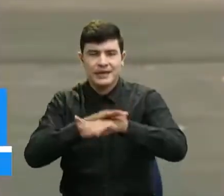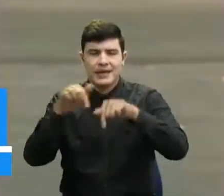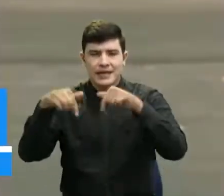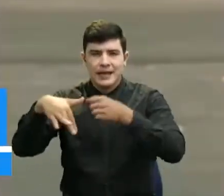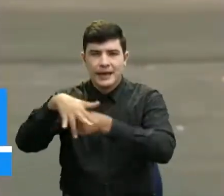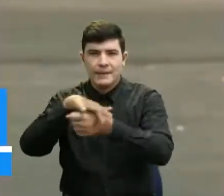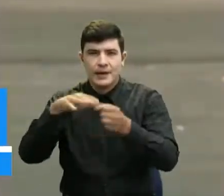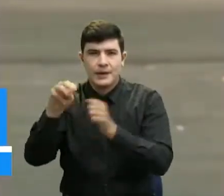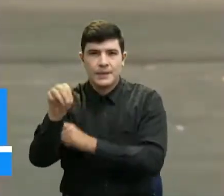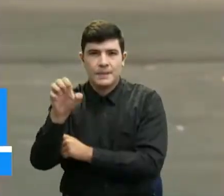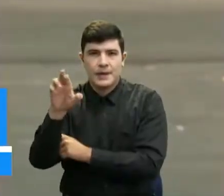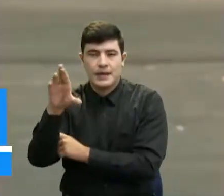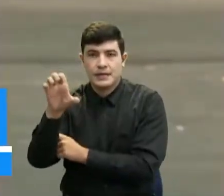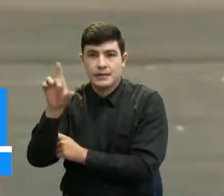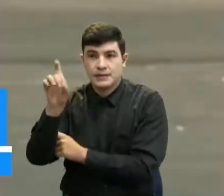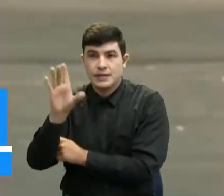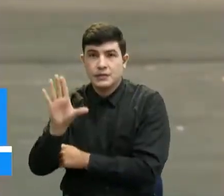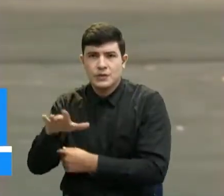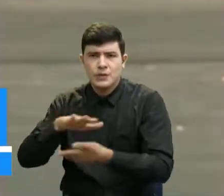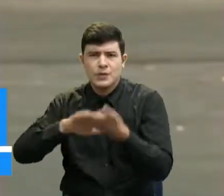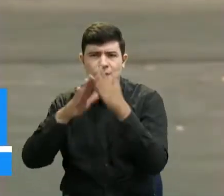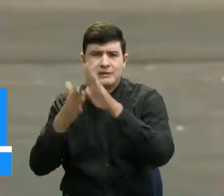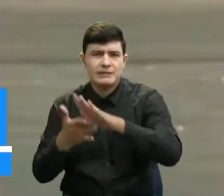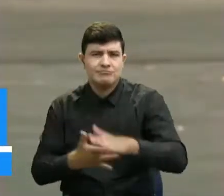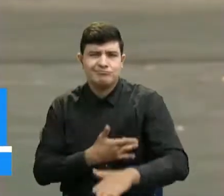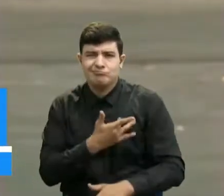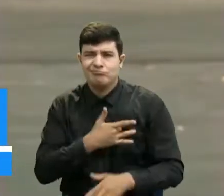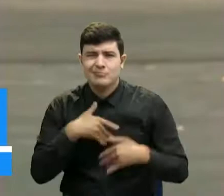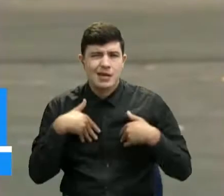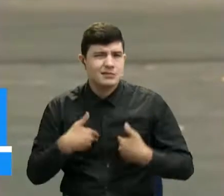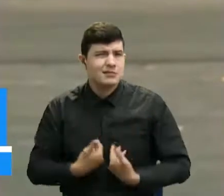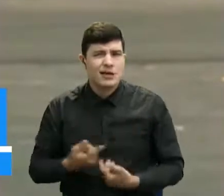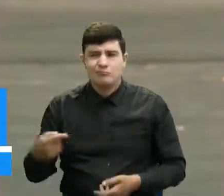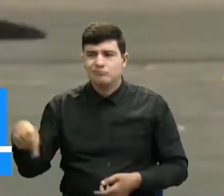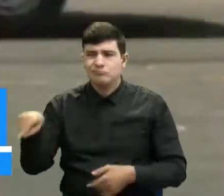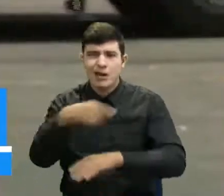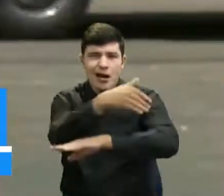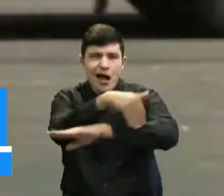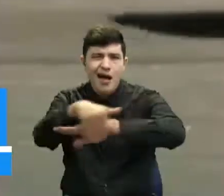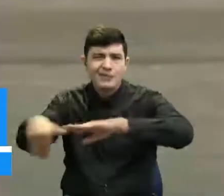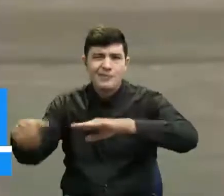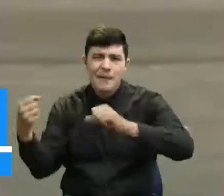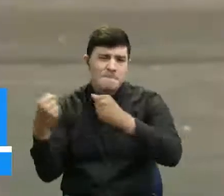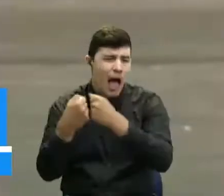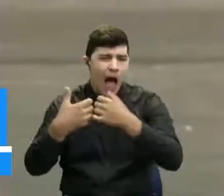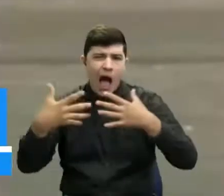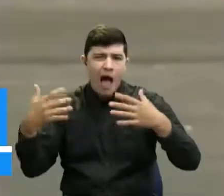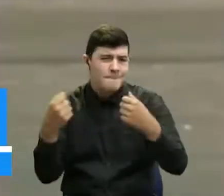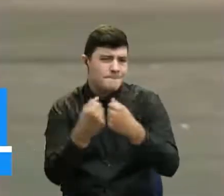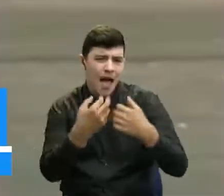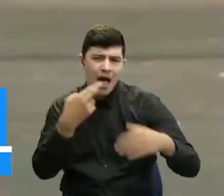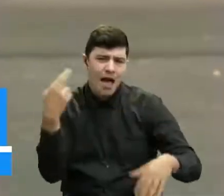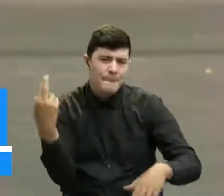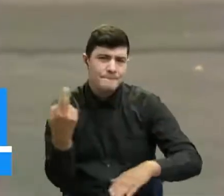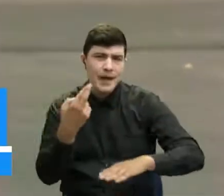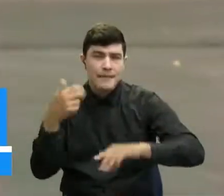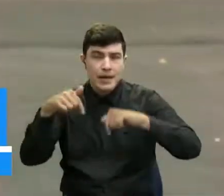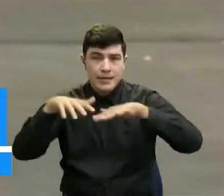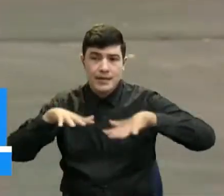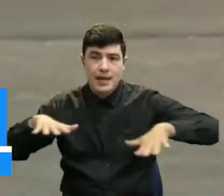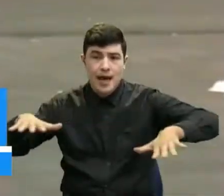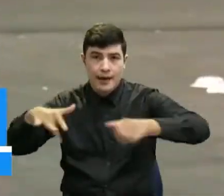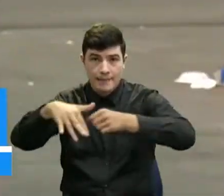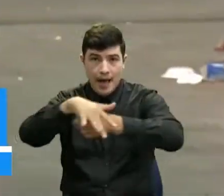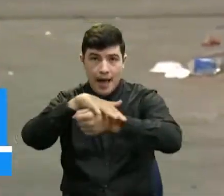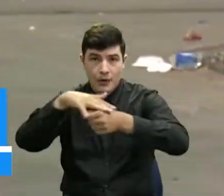Y es que la comunidad ya se encuentra cansada de tantos accidentes de tránsito que se registran en la ciudad, justamente